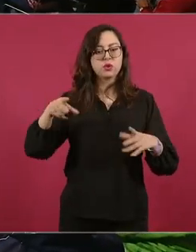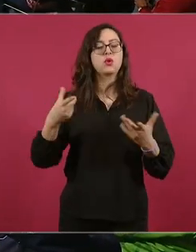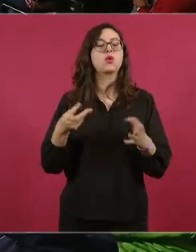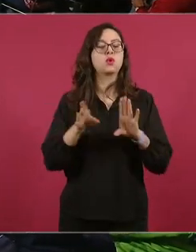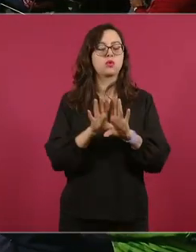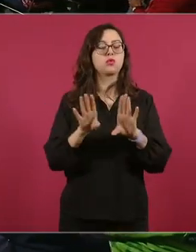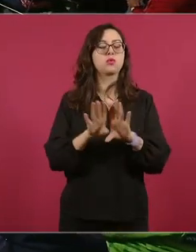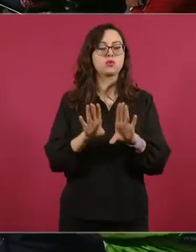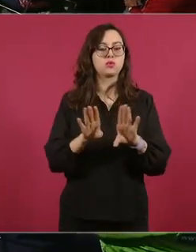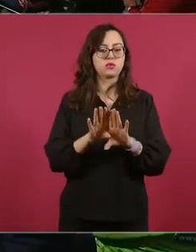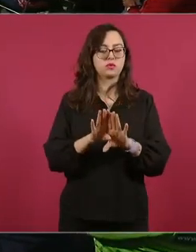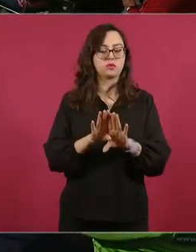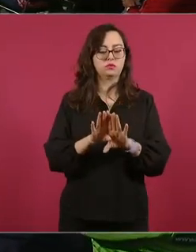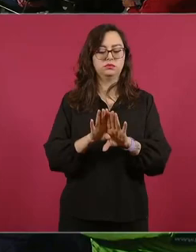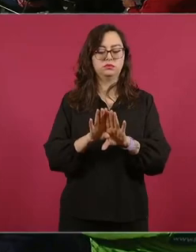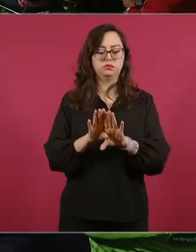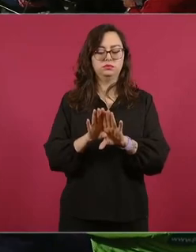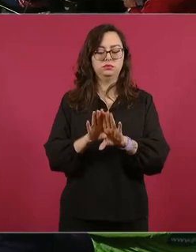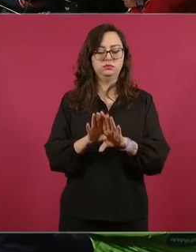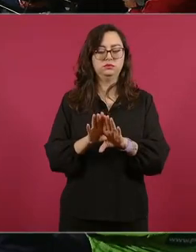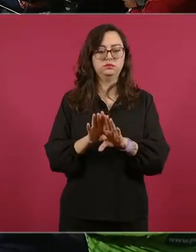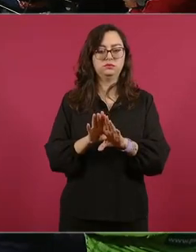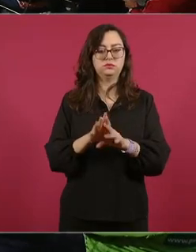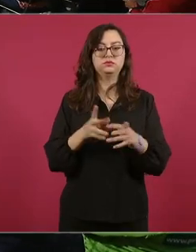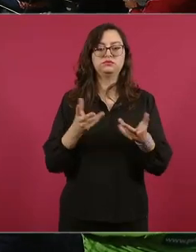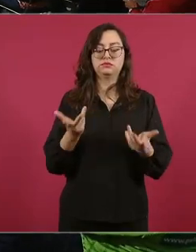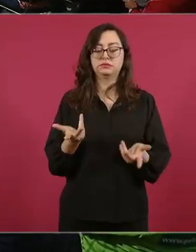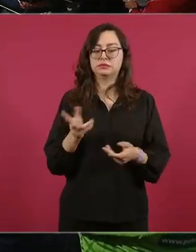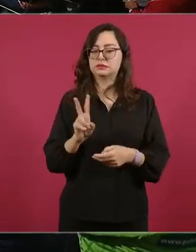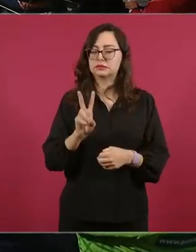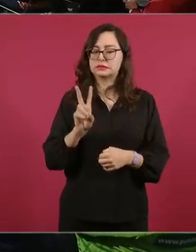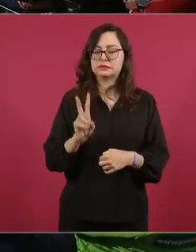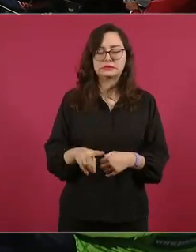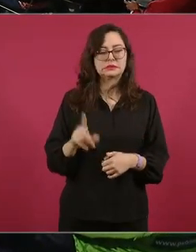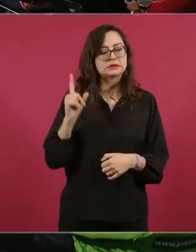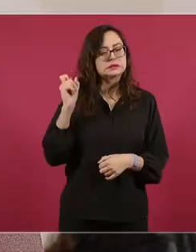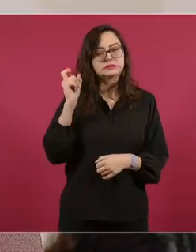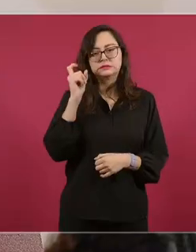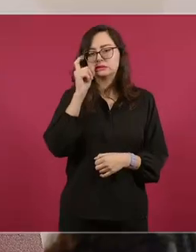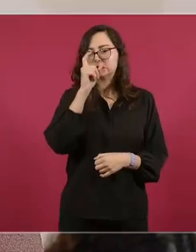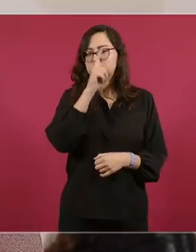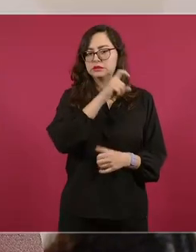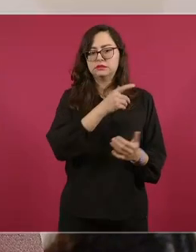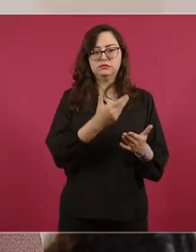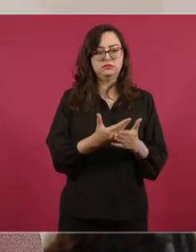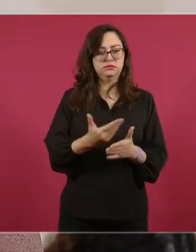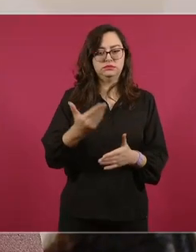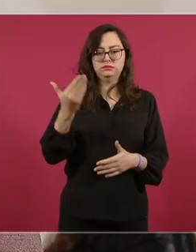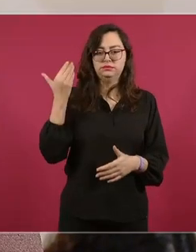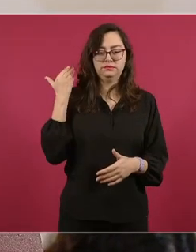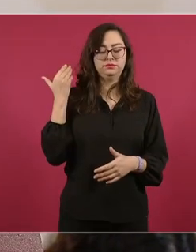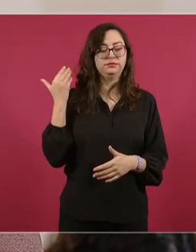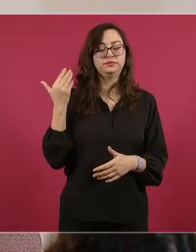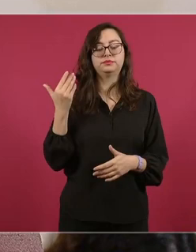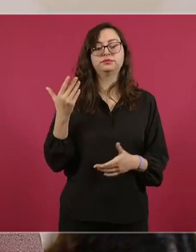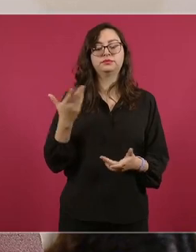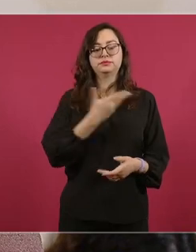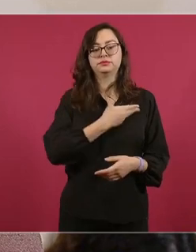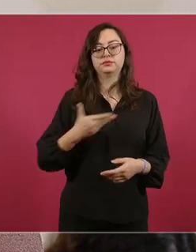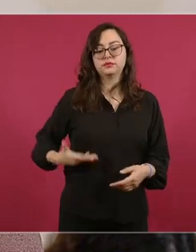impactaba la reforma de